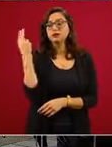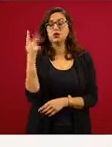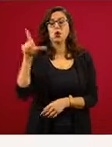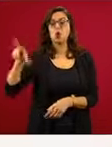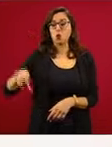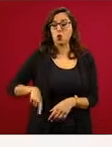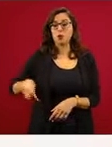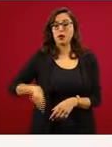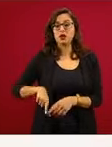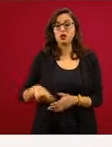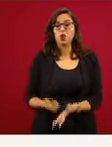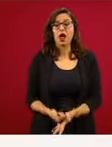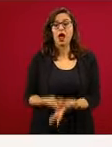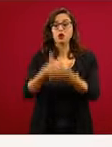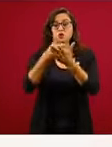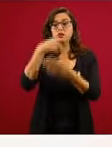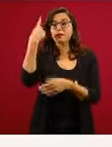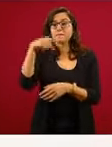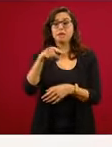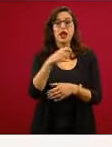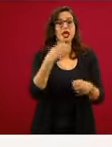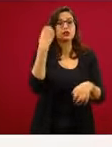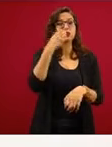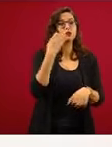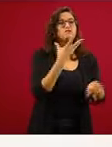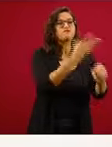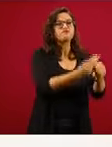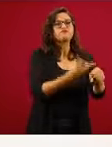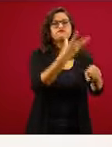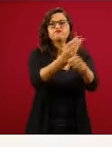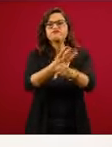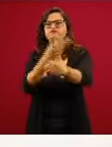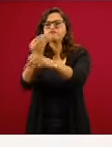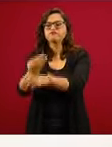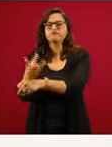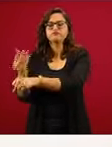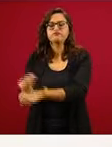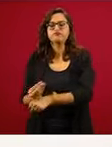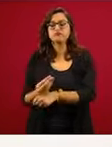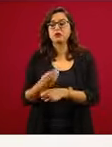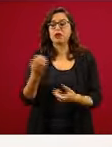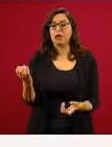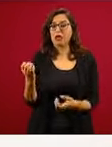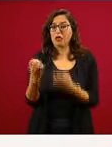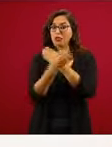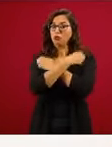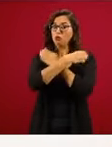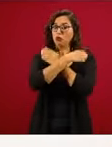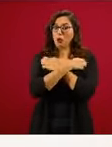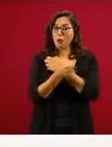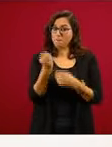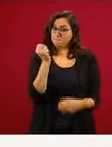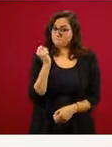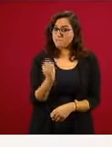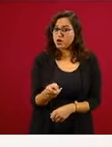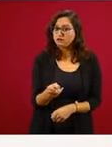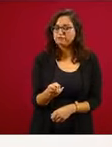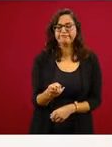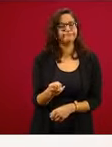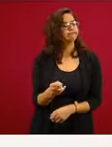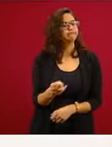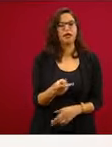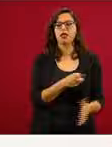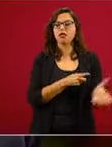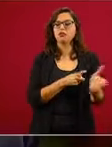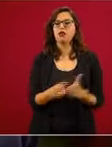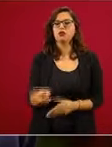de las escuelas, ya ha quedado claro que la educación no es un privilegio, sino un derecho de